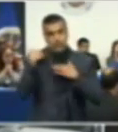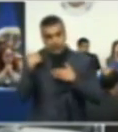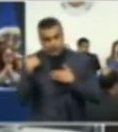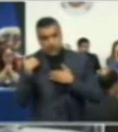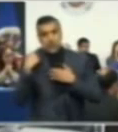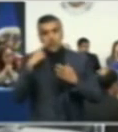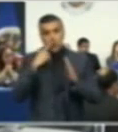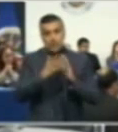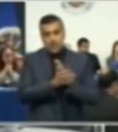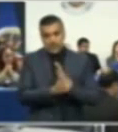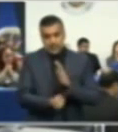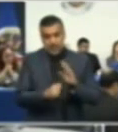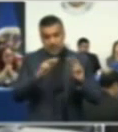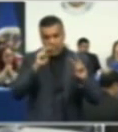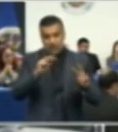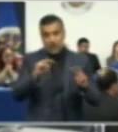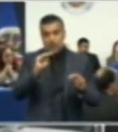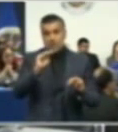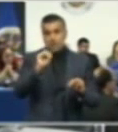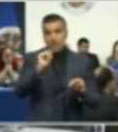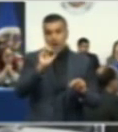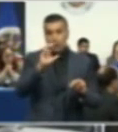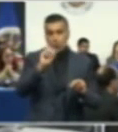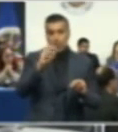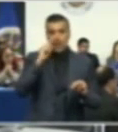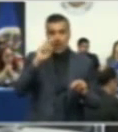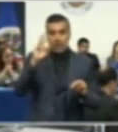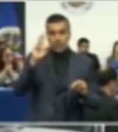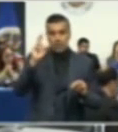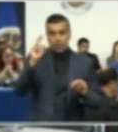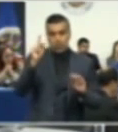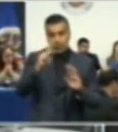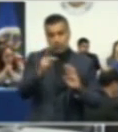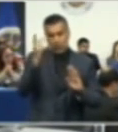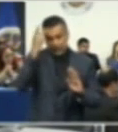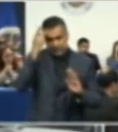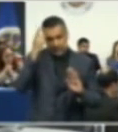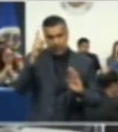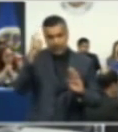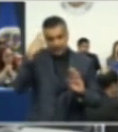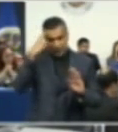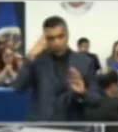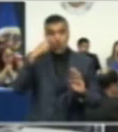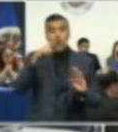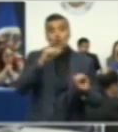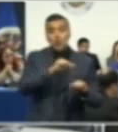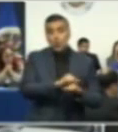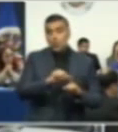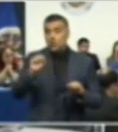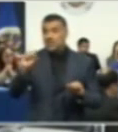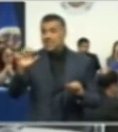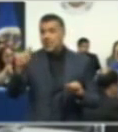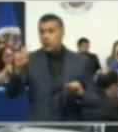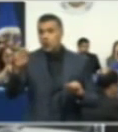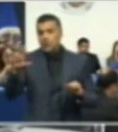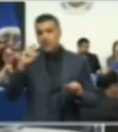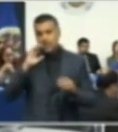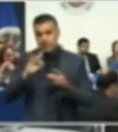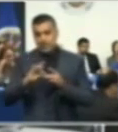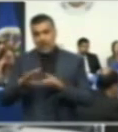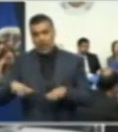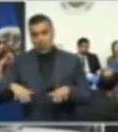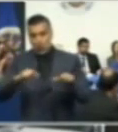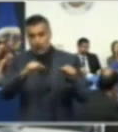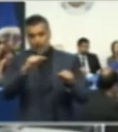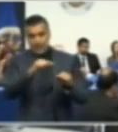tiene competencia para ver el tema macro de las políticas del Estado, en concordancia con los sectores que ya de manera específica adoptan